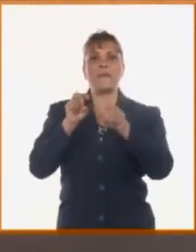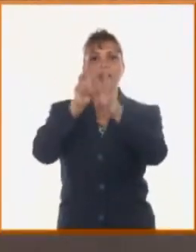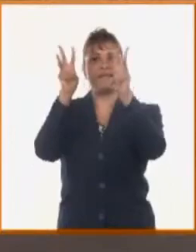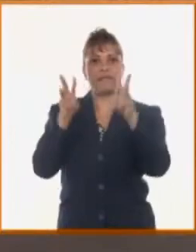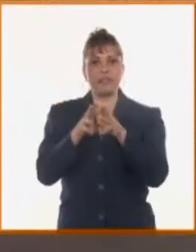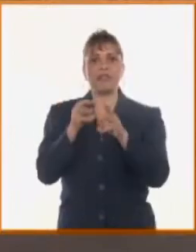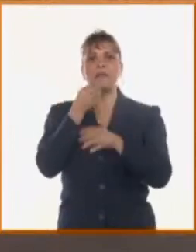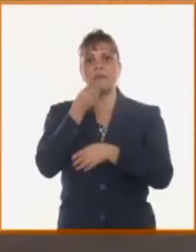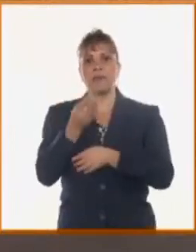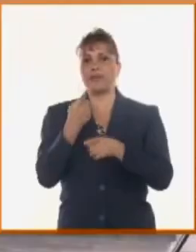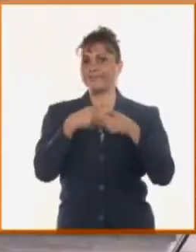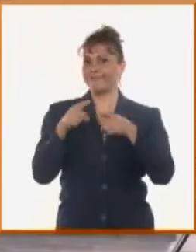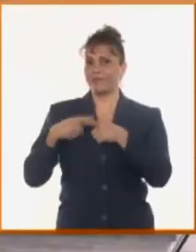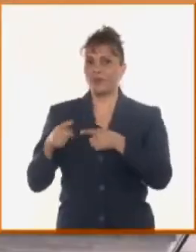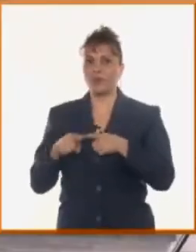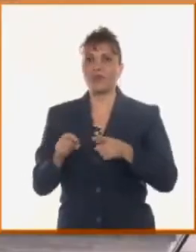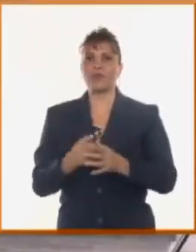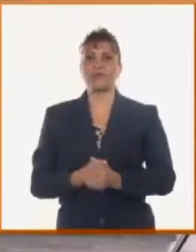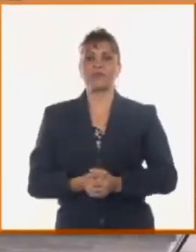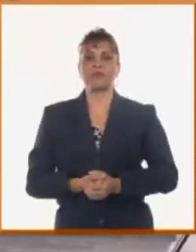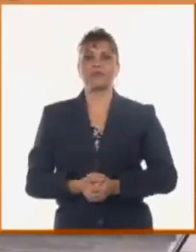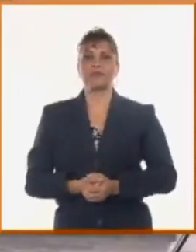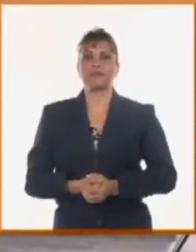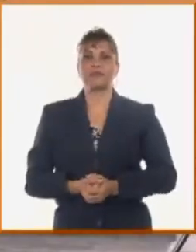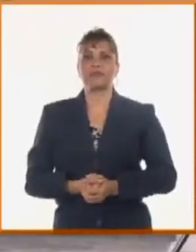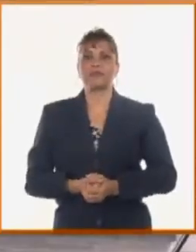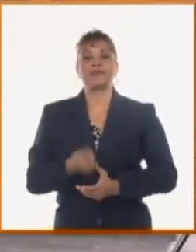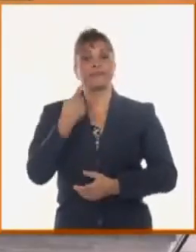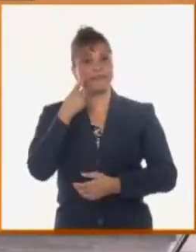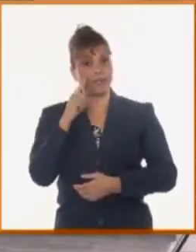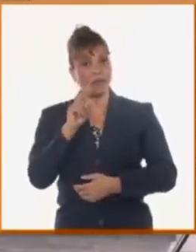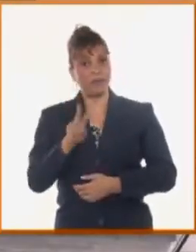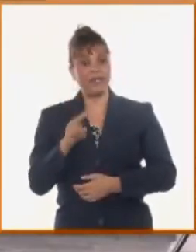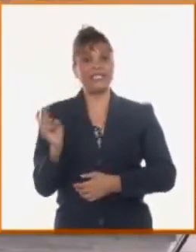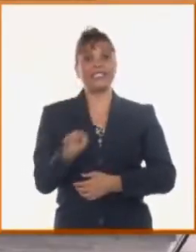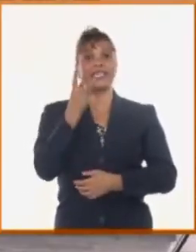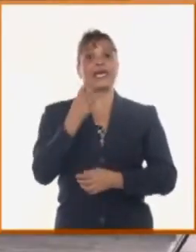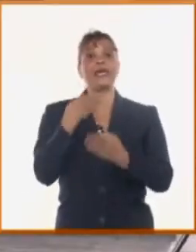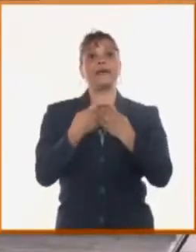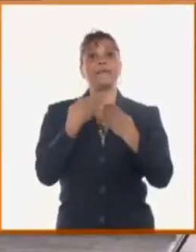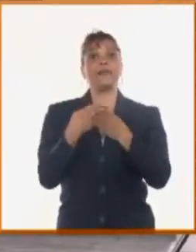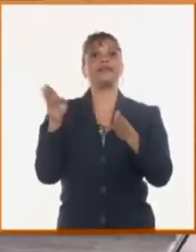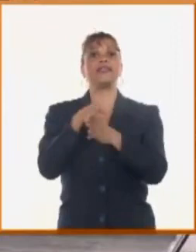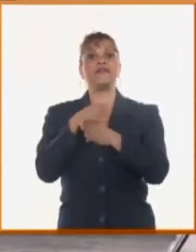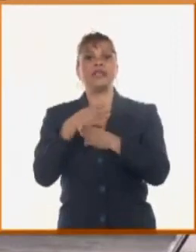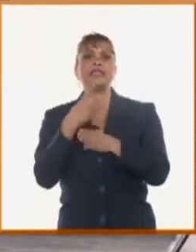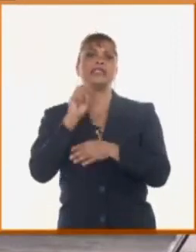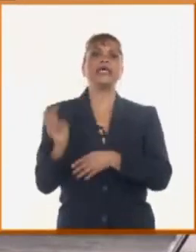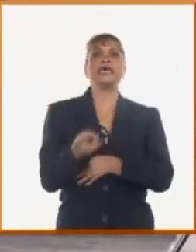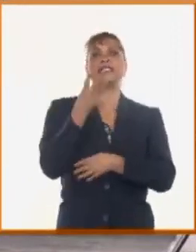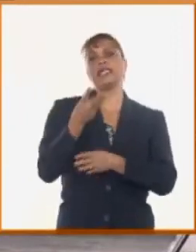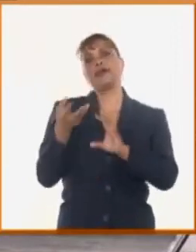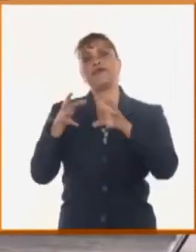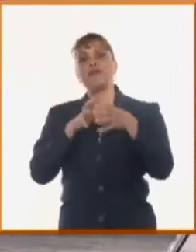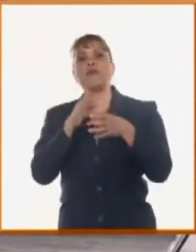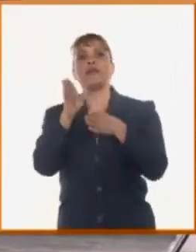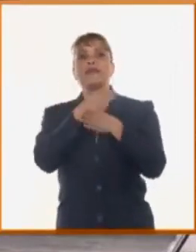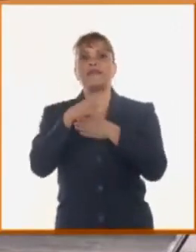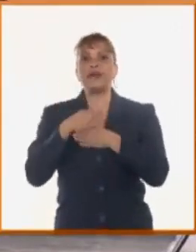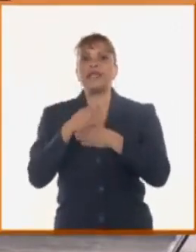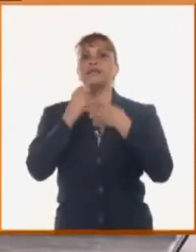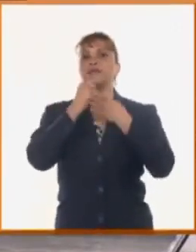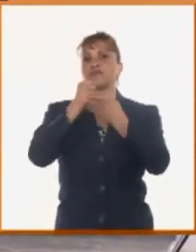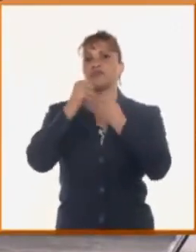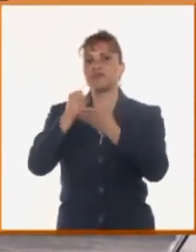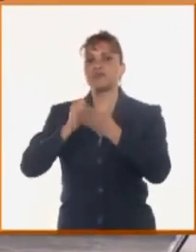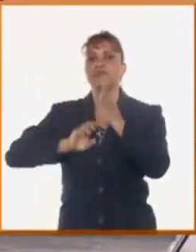de esas dinámicas que tiene el grupo empresarial. Como vieron, son tres empresas diferentes, tres maneras pues diferentes también de aportar